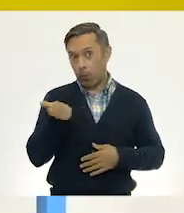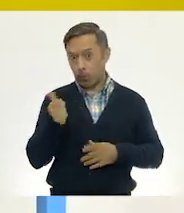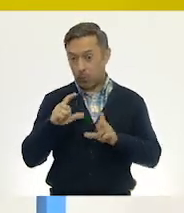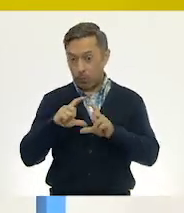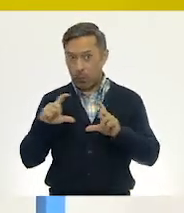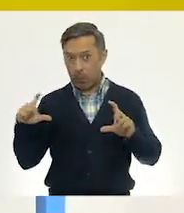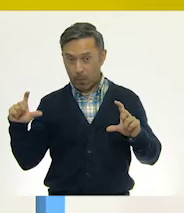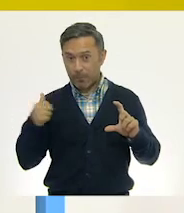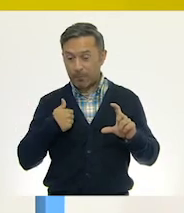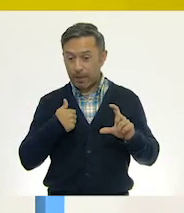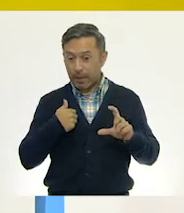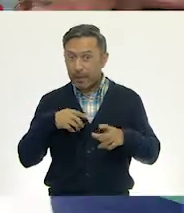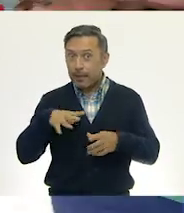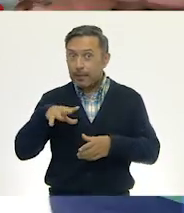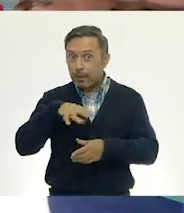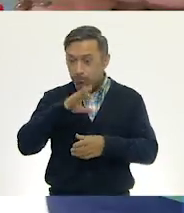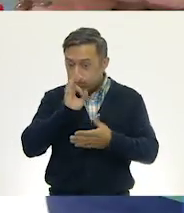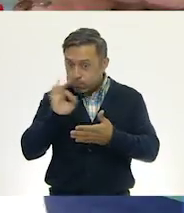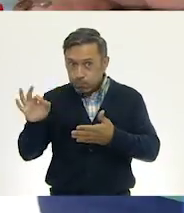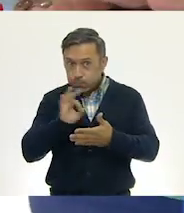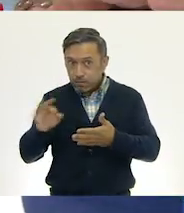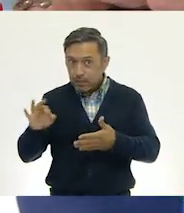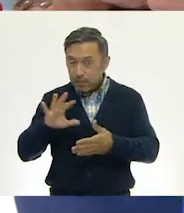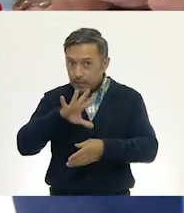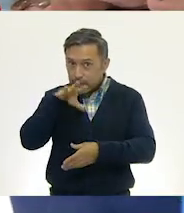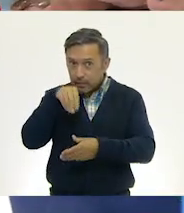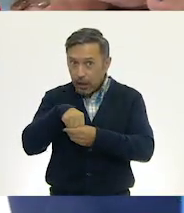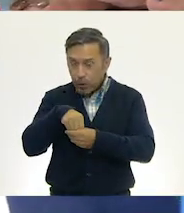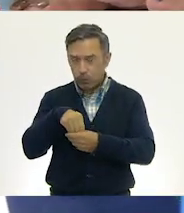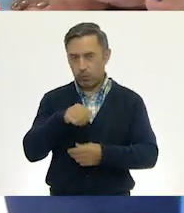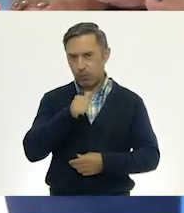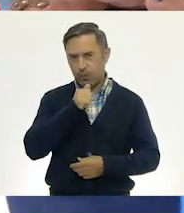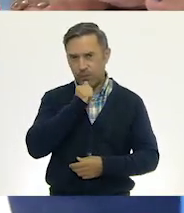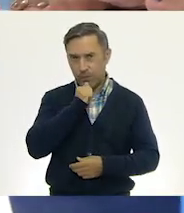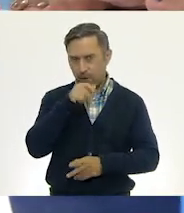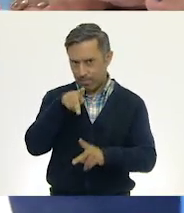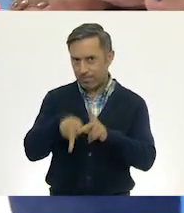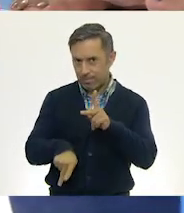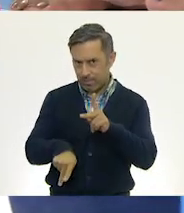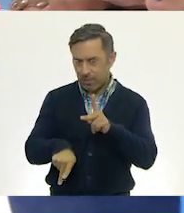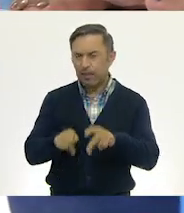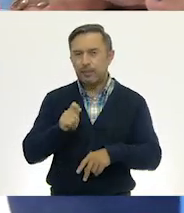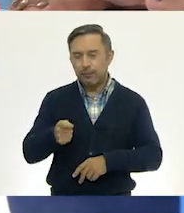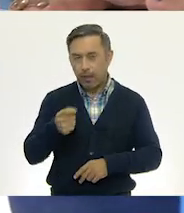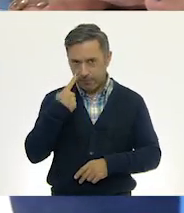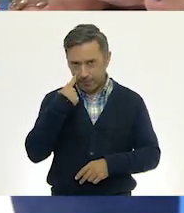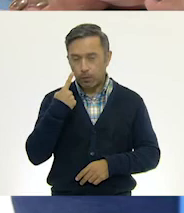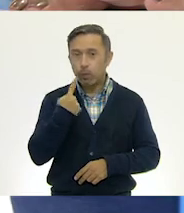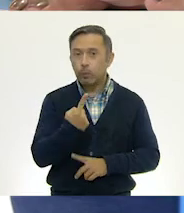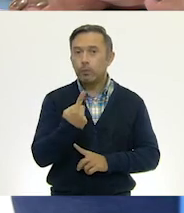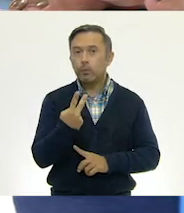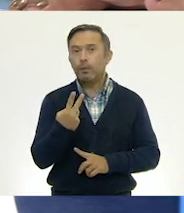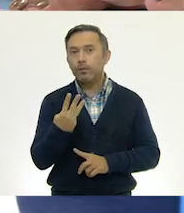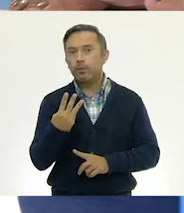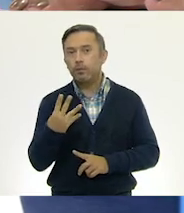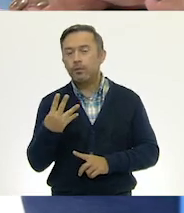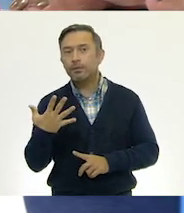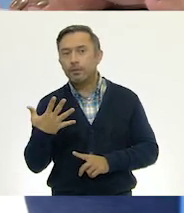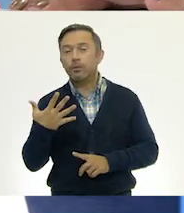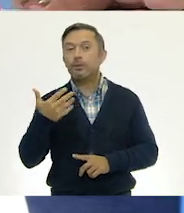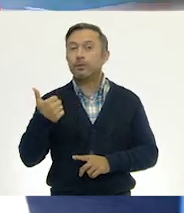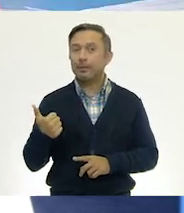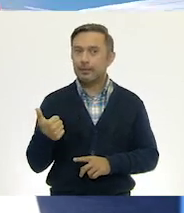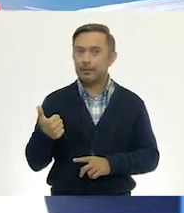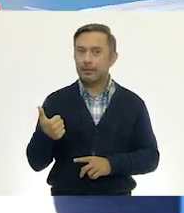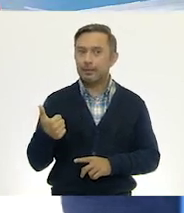lleno. Significa que tengo aquí 1, 2, 3, 4, 5